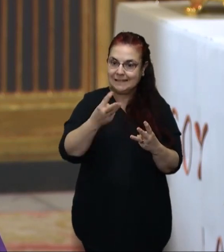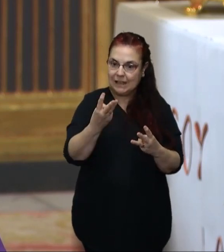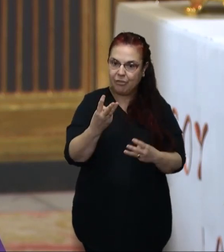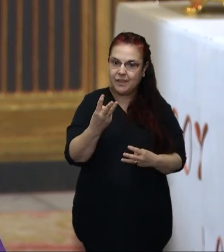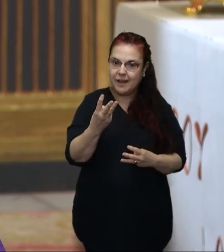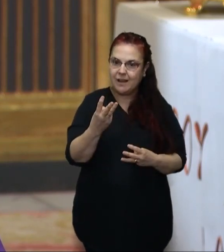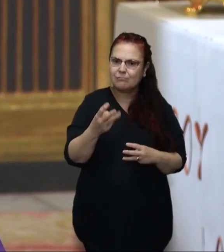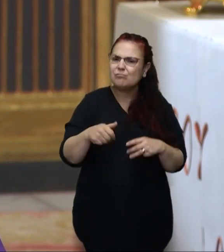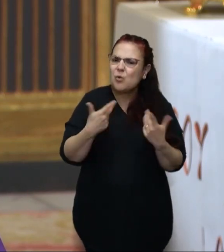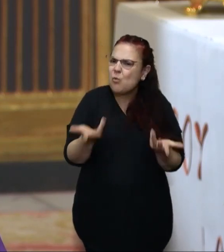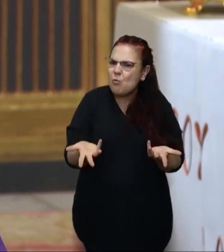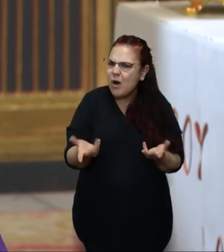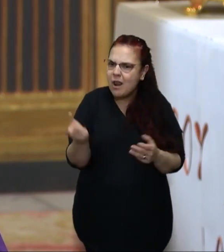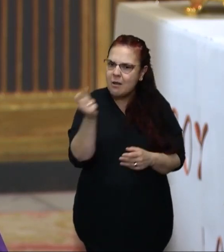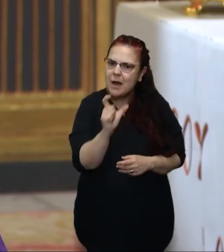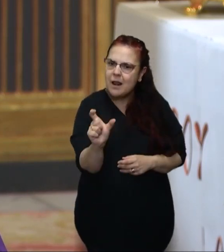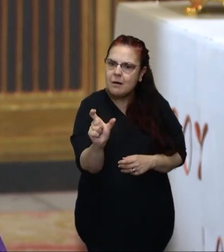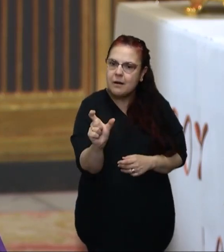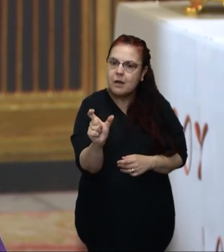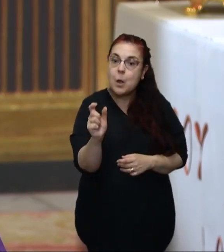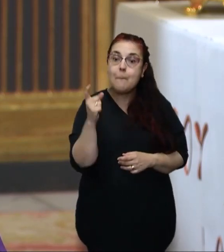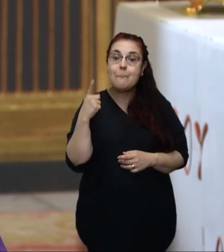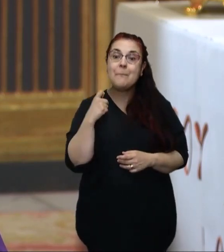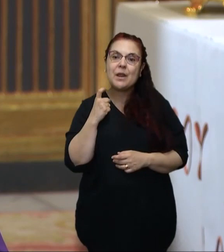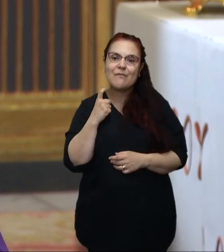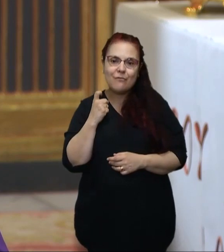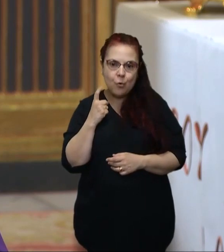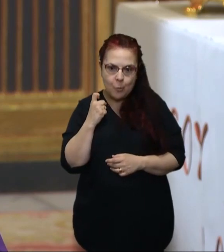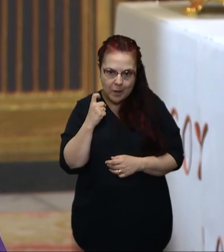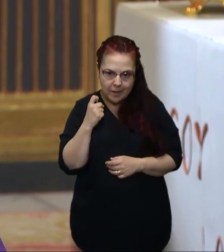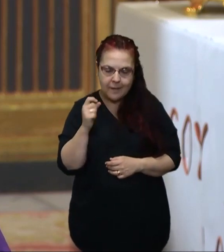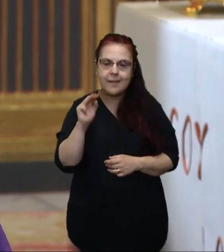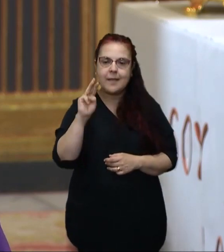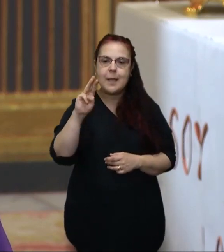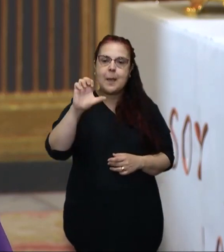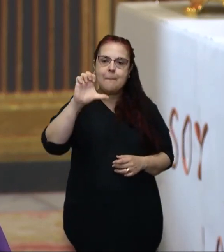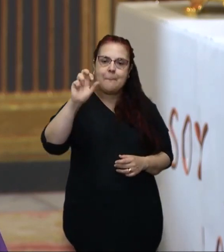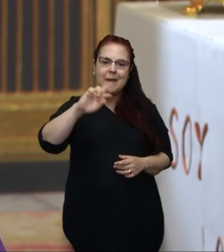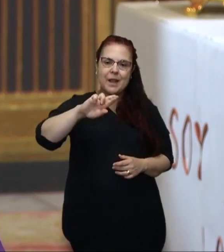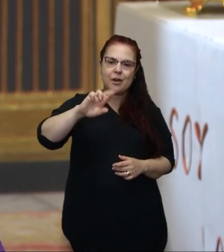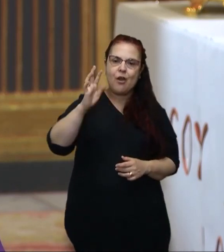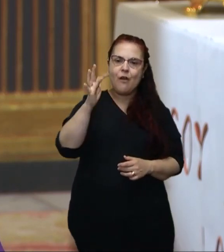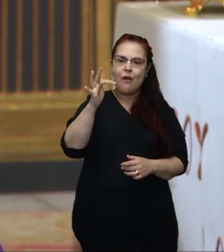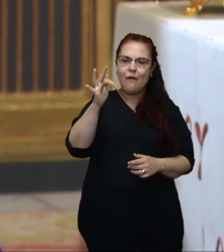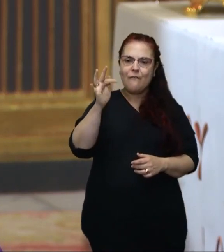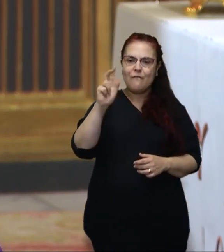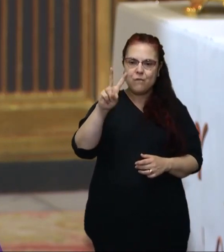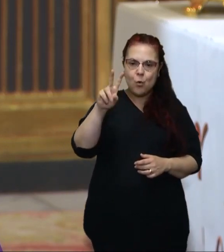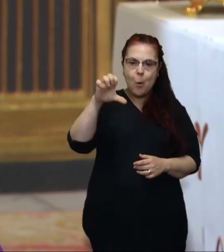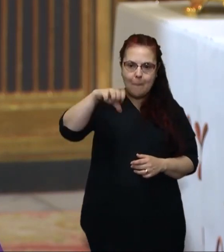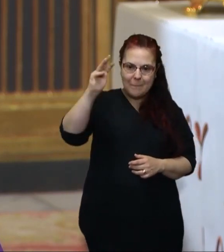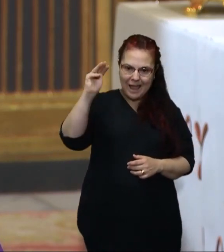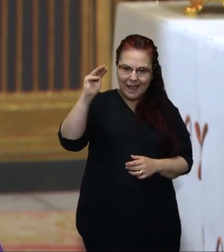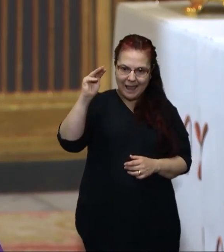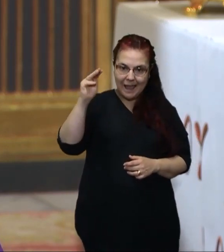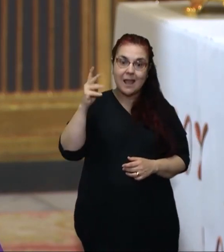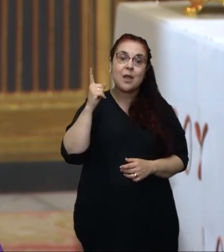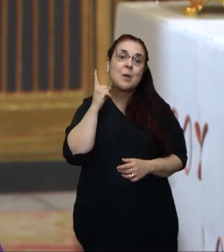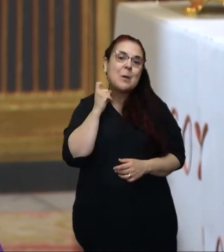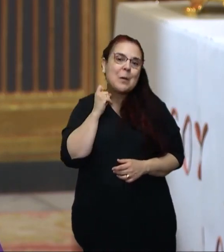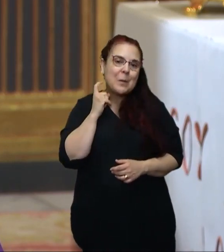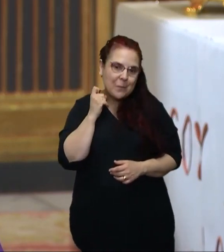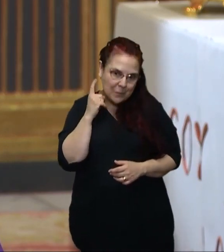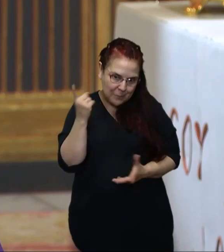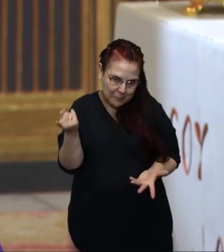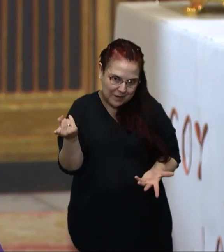del perfume. El perfume es el que María derrama sobre los pies de Jesús